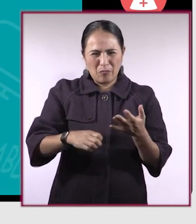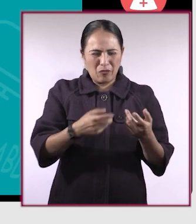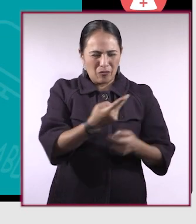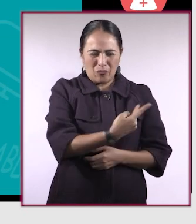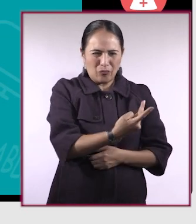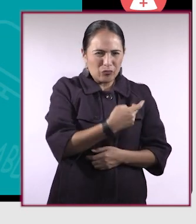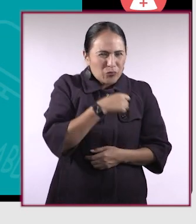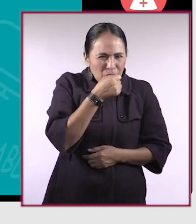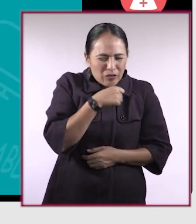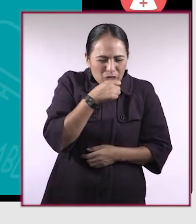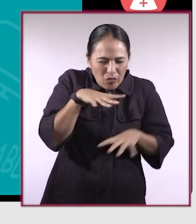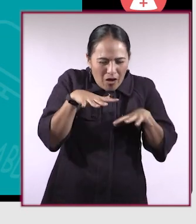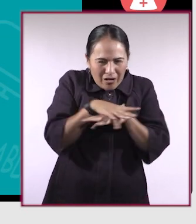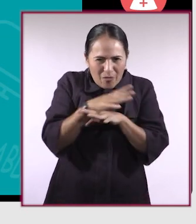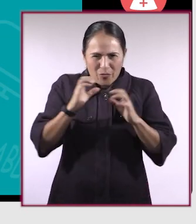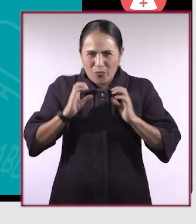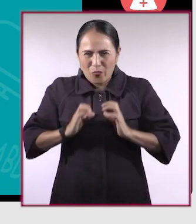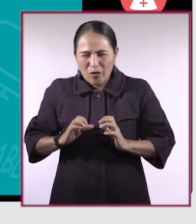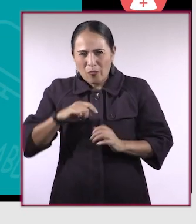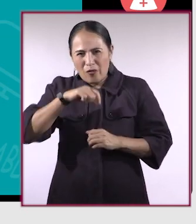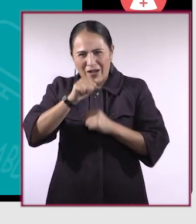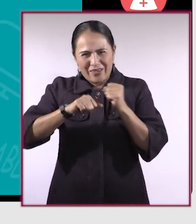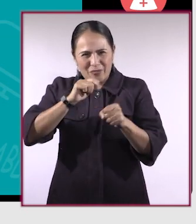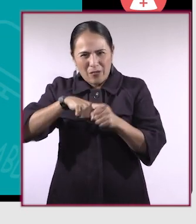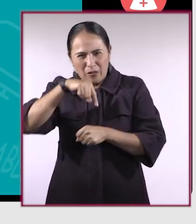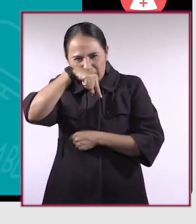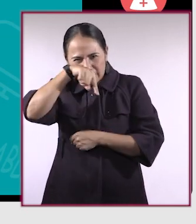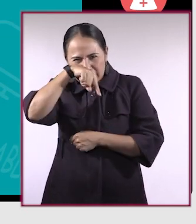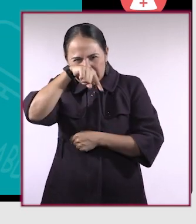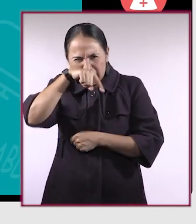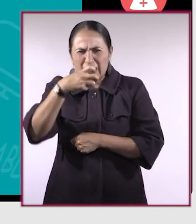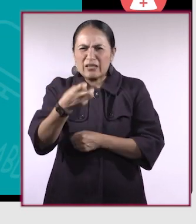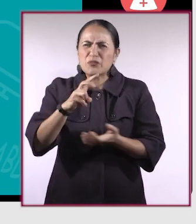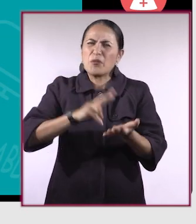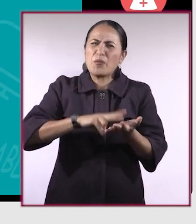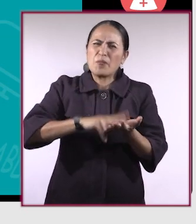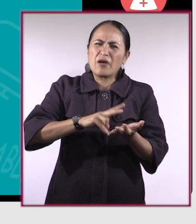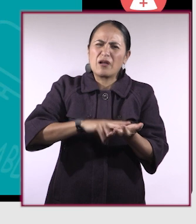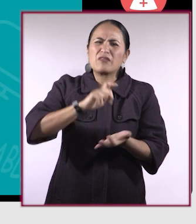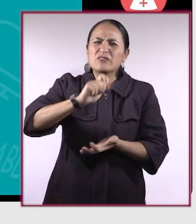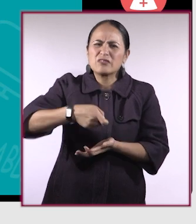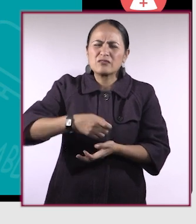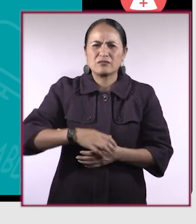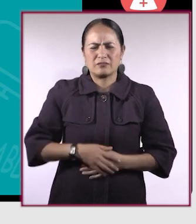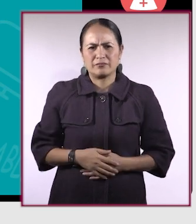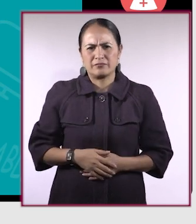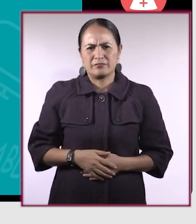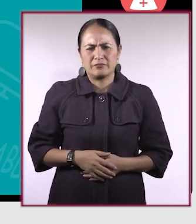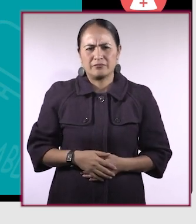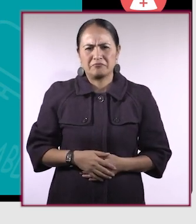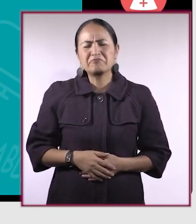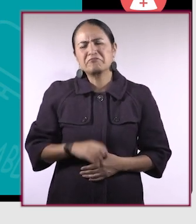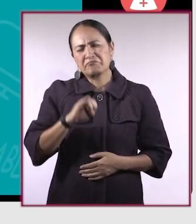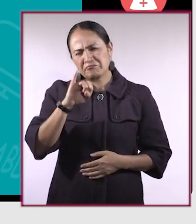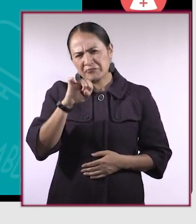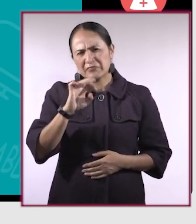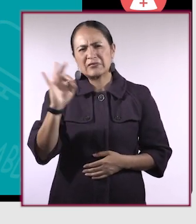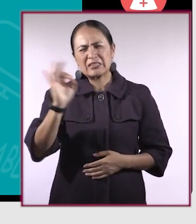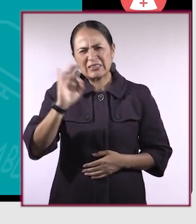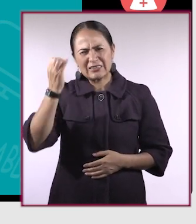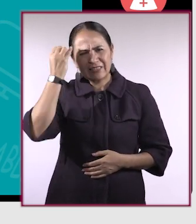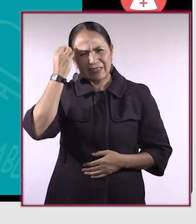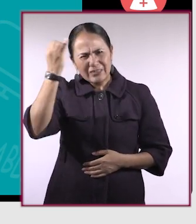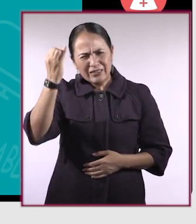se convierten en guajolotes? Pues justamente yo creo que nos da esta idea de